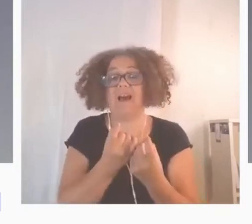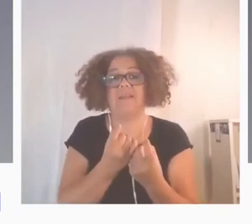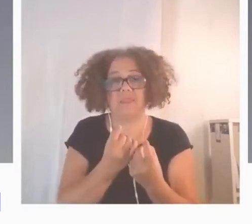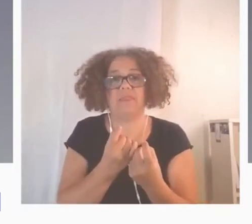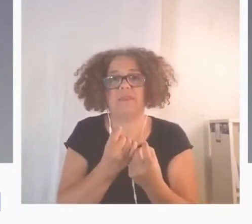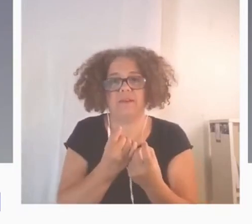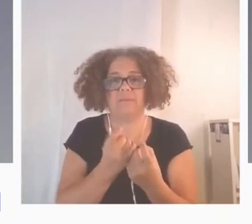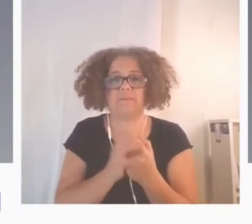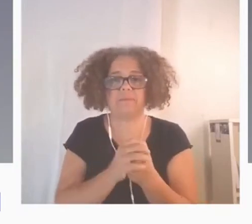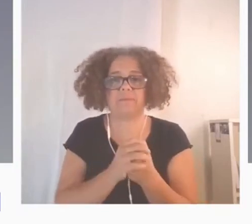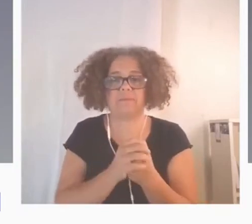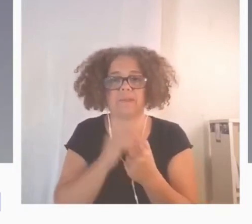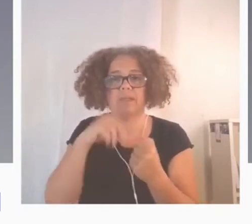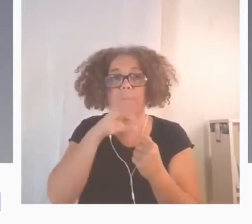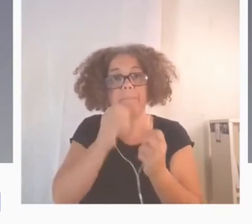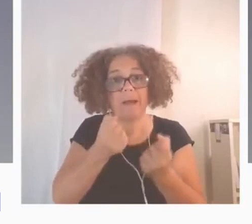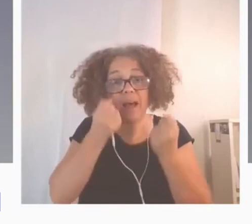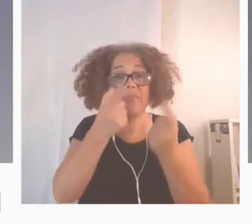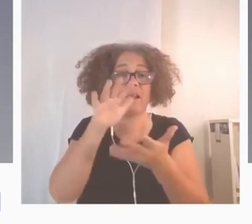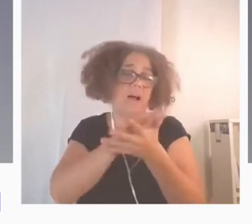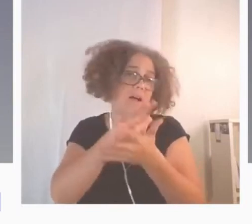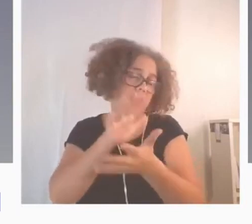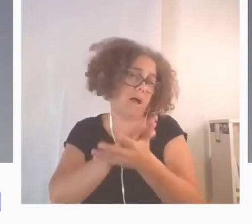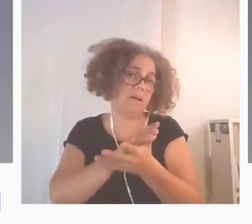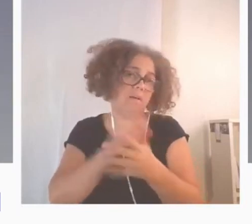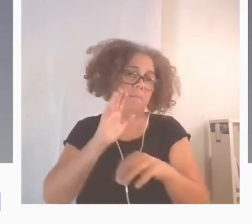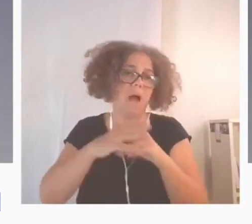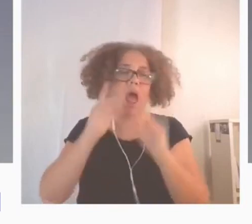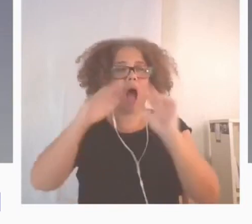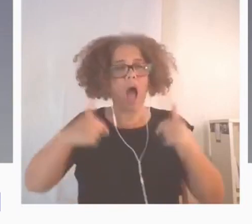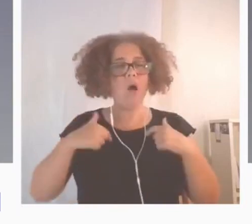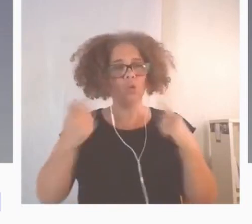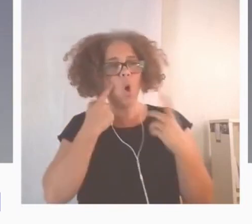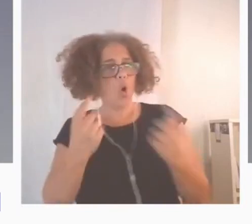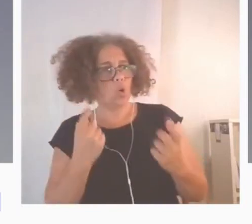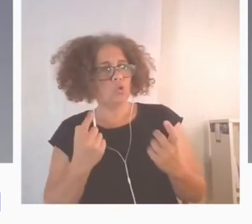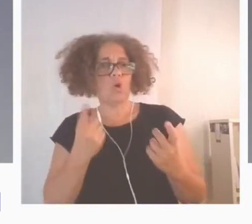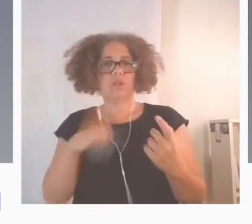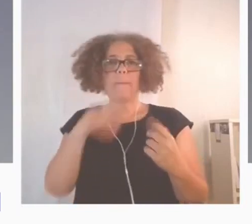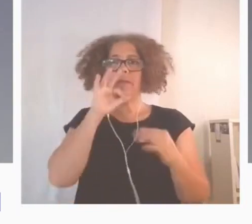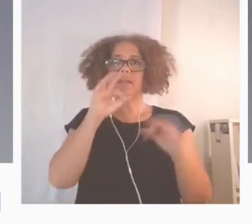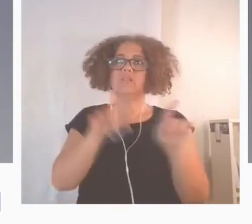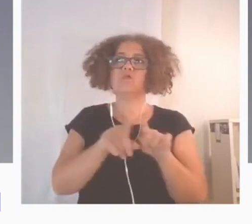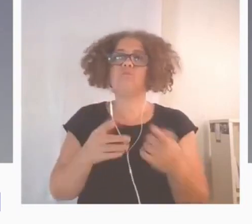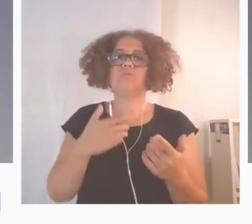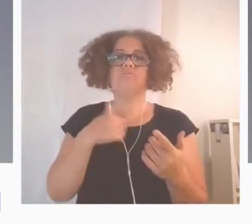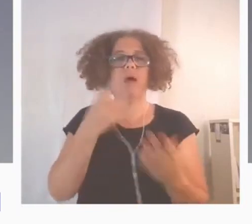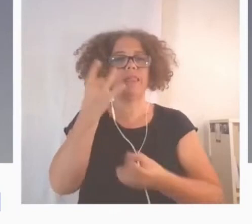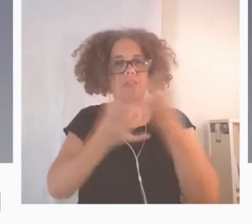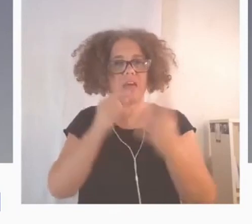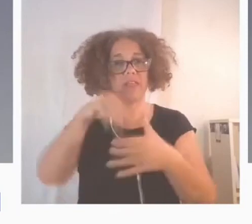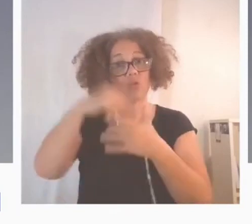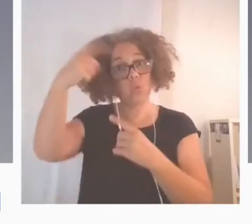dar calma a la gente, ¿no? Con autocontrol, focus, y es con actividades culturales,